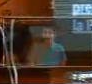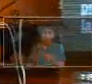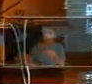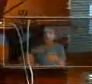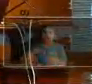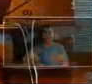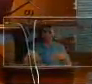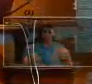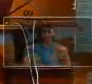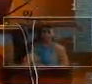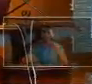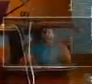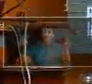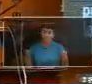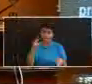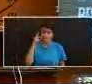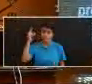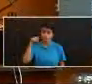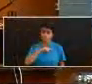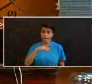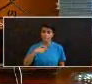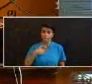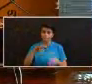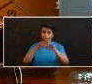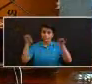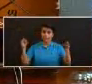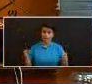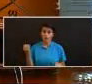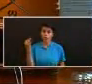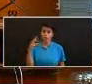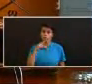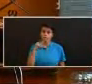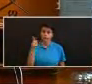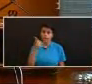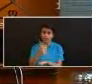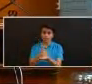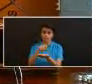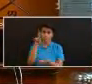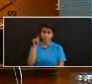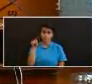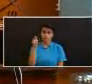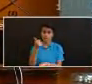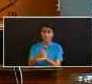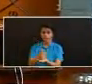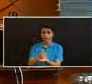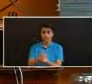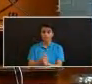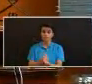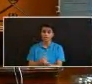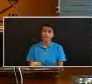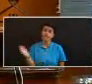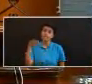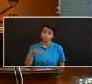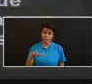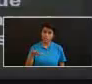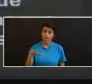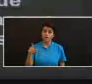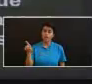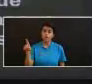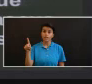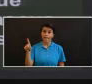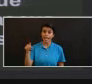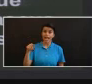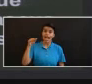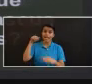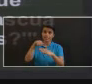Señor sea mi mesa. ¿Cuántos dicen amén? Por último vimos que, y dice, y donde entre decida el dueño de la